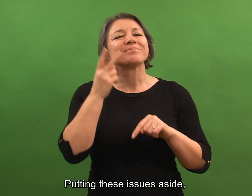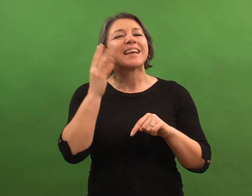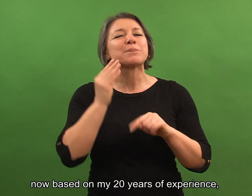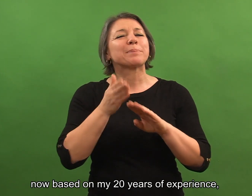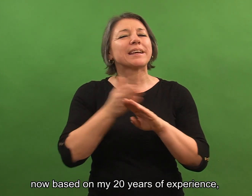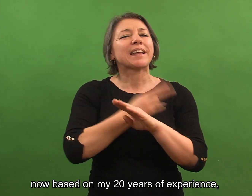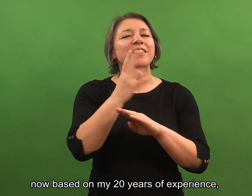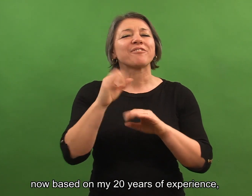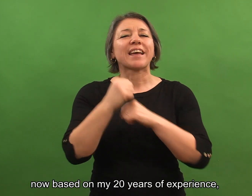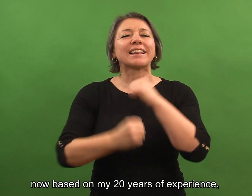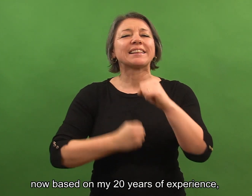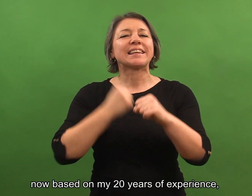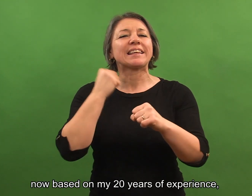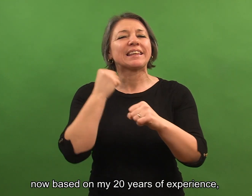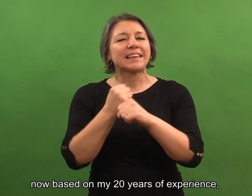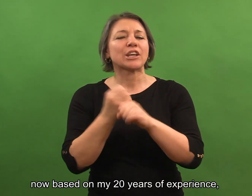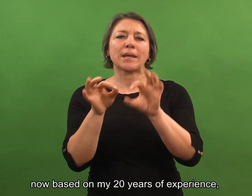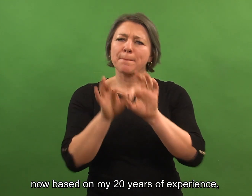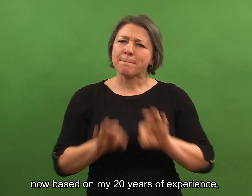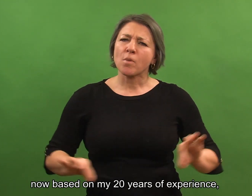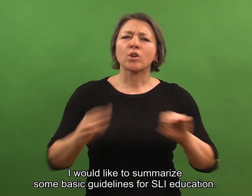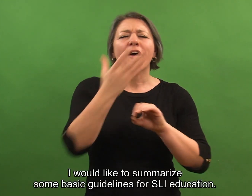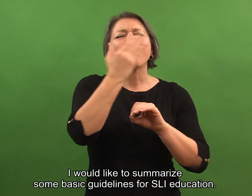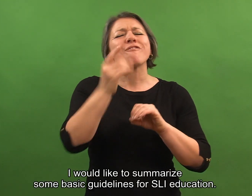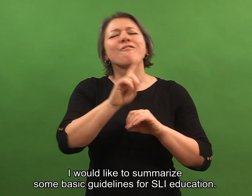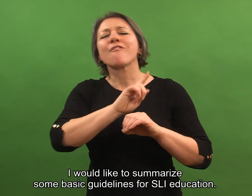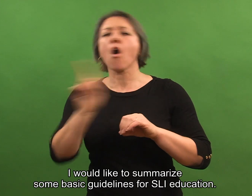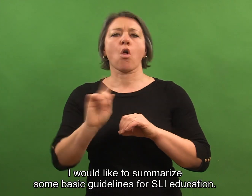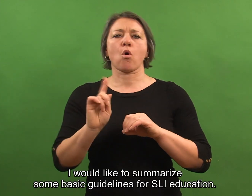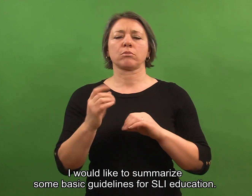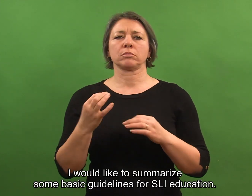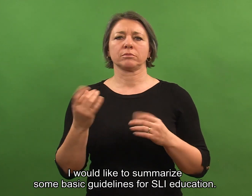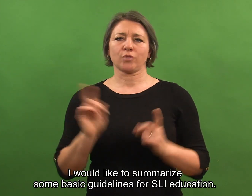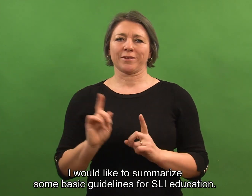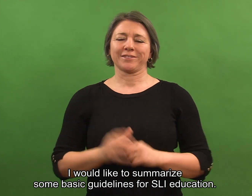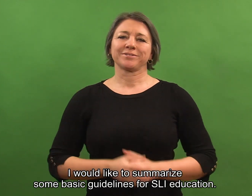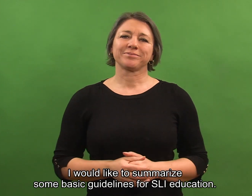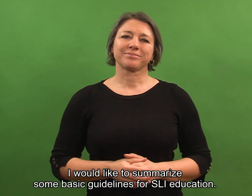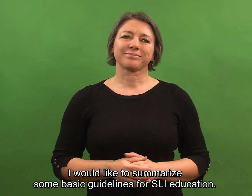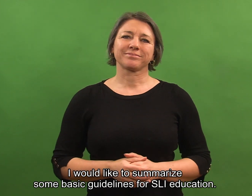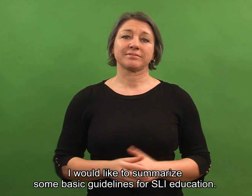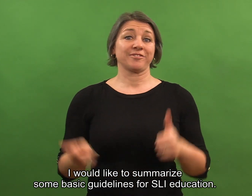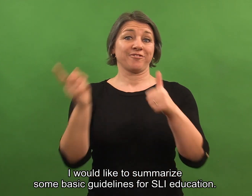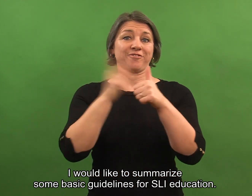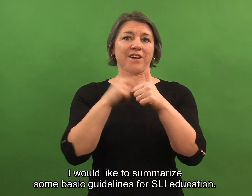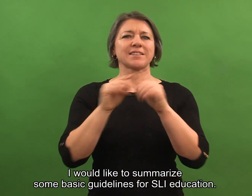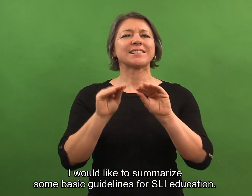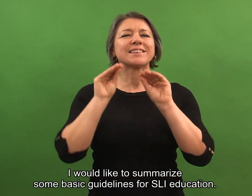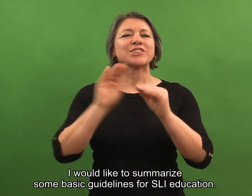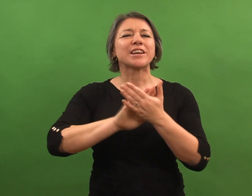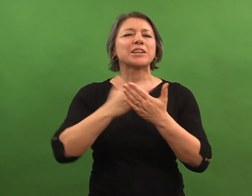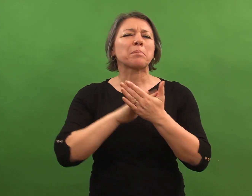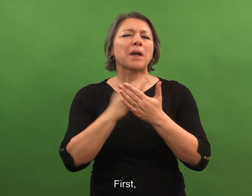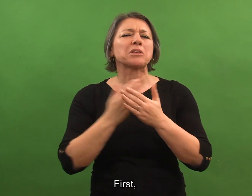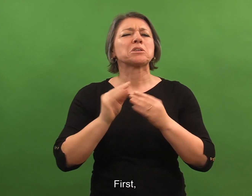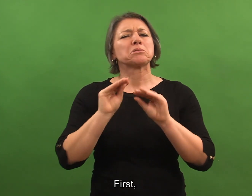hay asistencias internacionales. Pero dejando de lado estos problemas, con base en los 20 años de experiencia que tengo, me